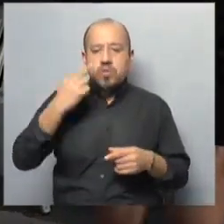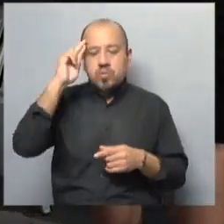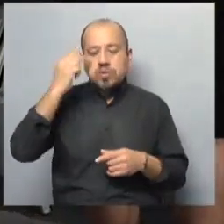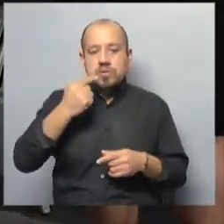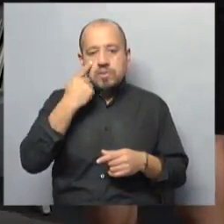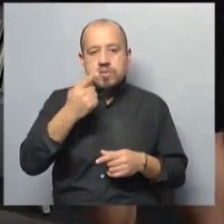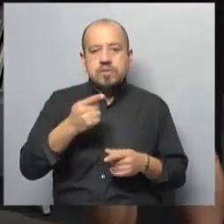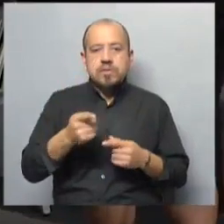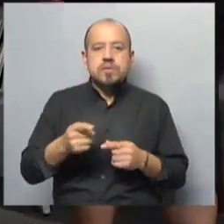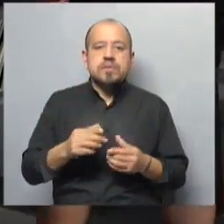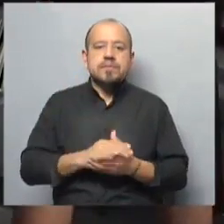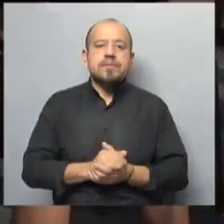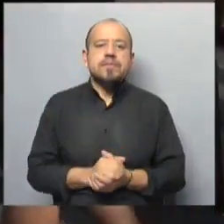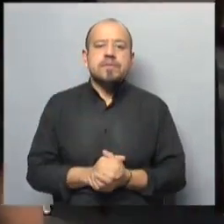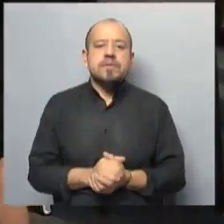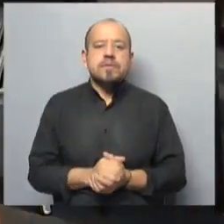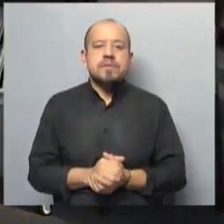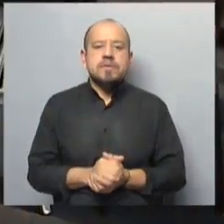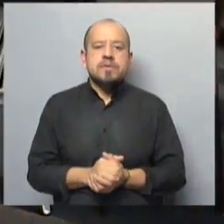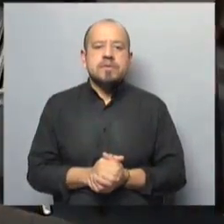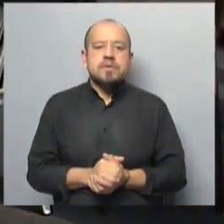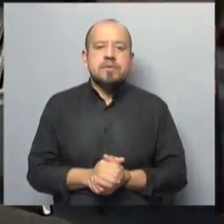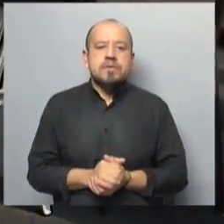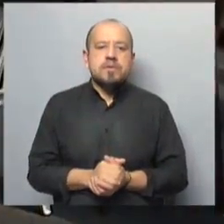Veamos lo que decía la intendenta de Montevideo.